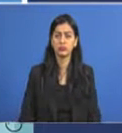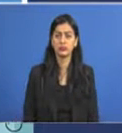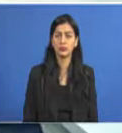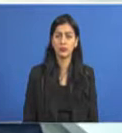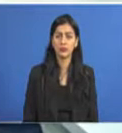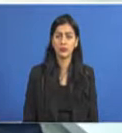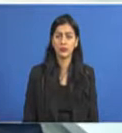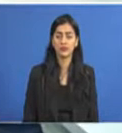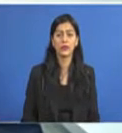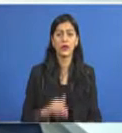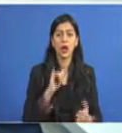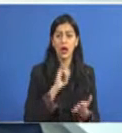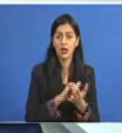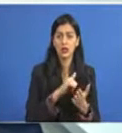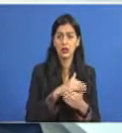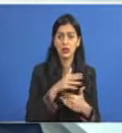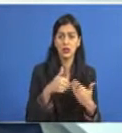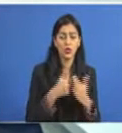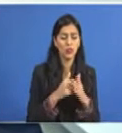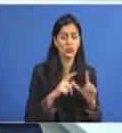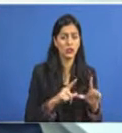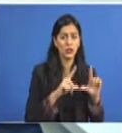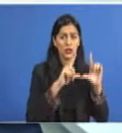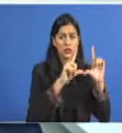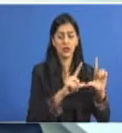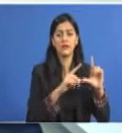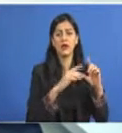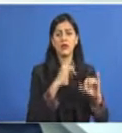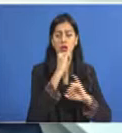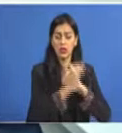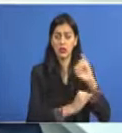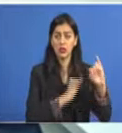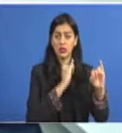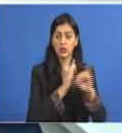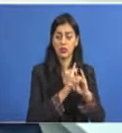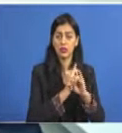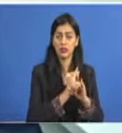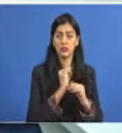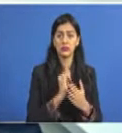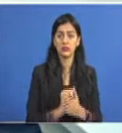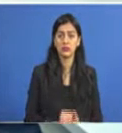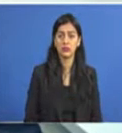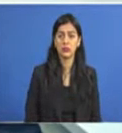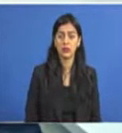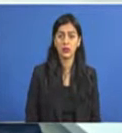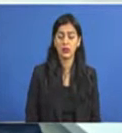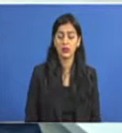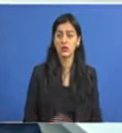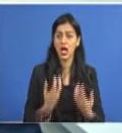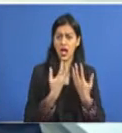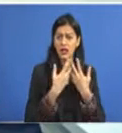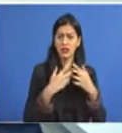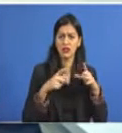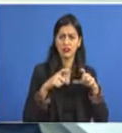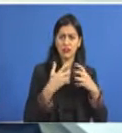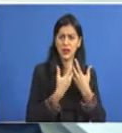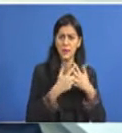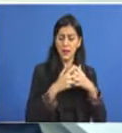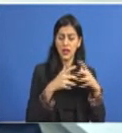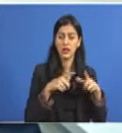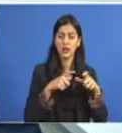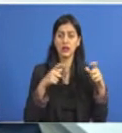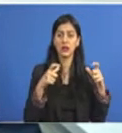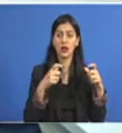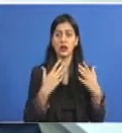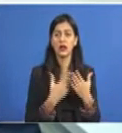todos estos procesadores están certificados internacionalmente con estándares de ISO por estas grandes empresas manejadoras de